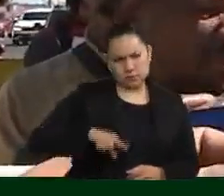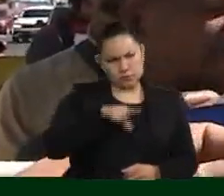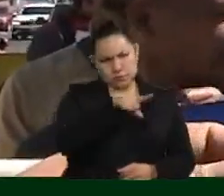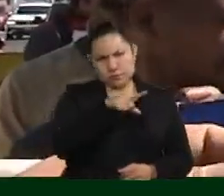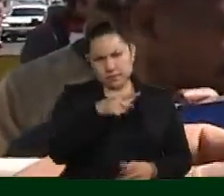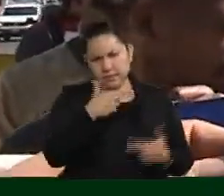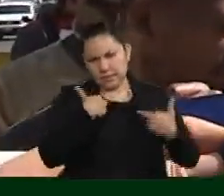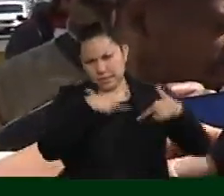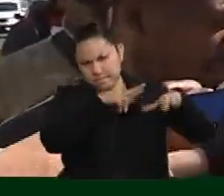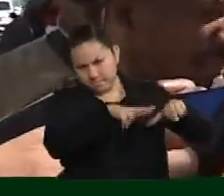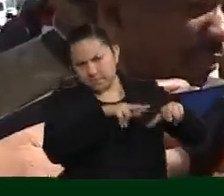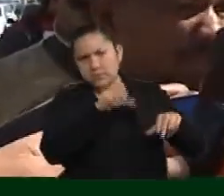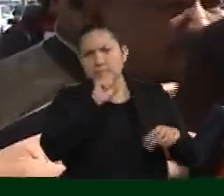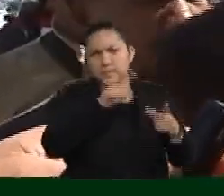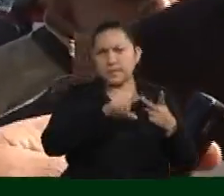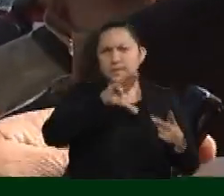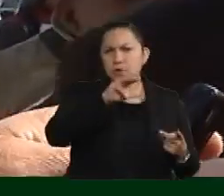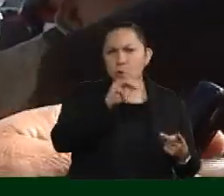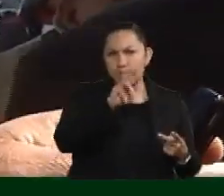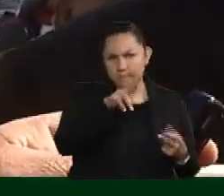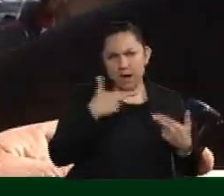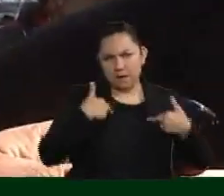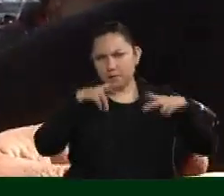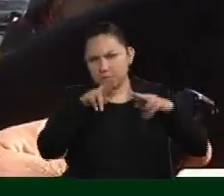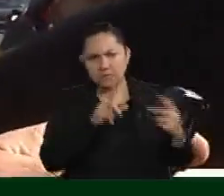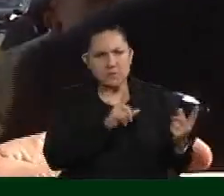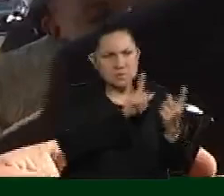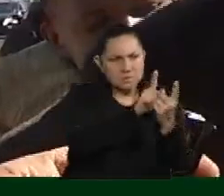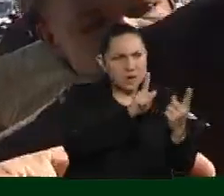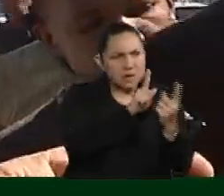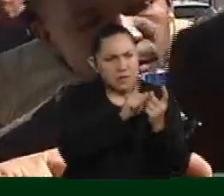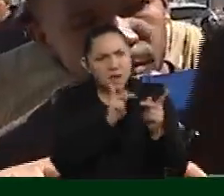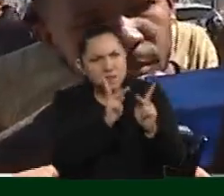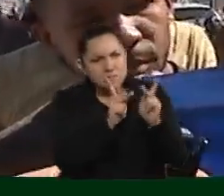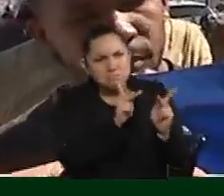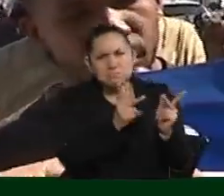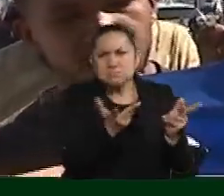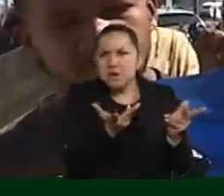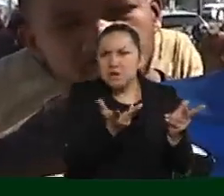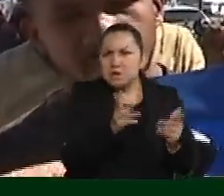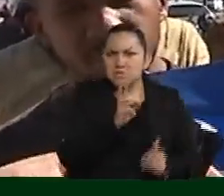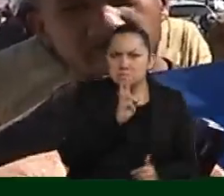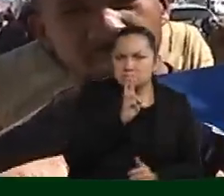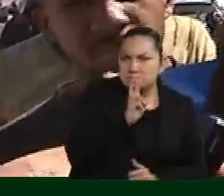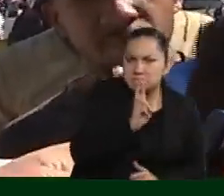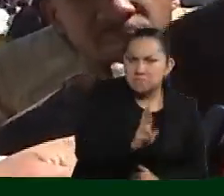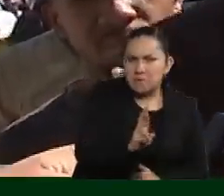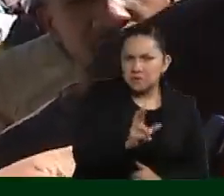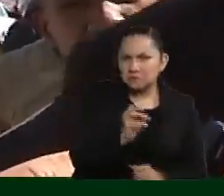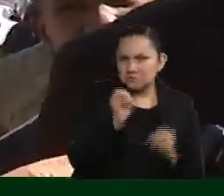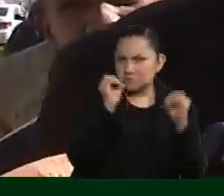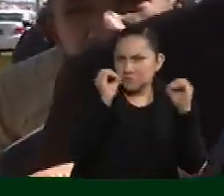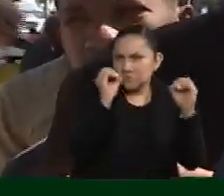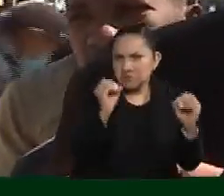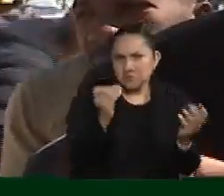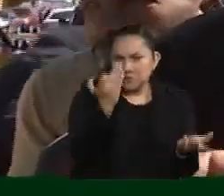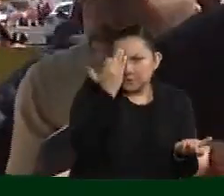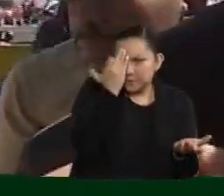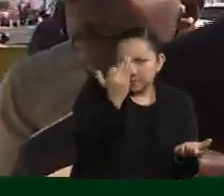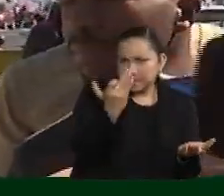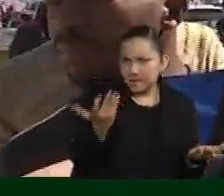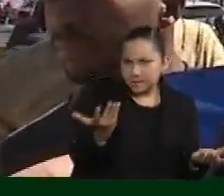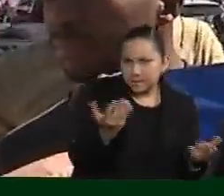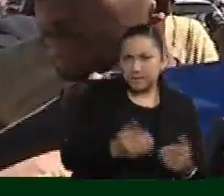CUMAR. No hay respuestas por parte de las autoridades de nuestro país. Hoy en